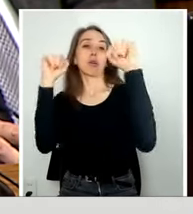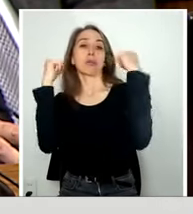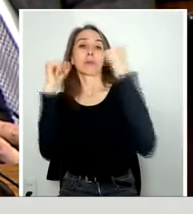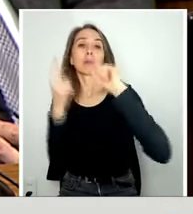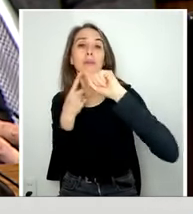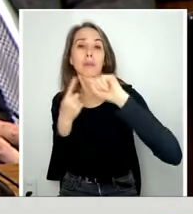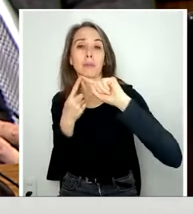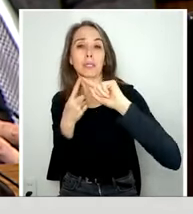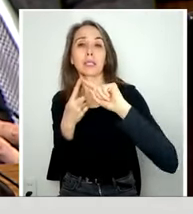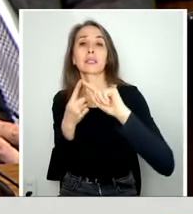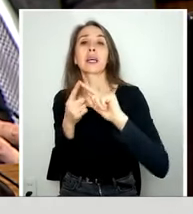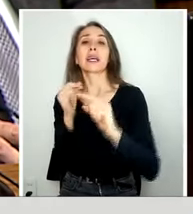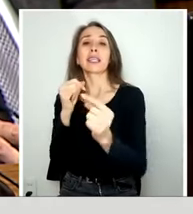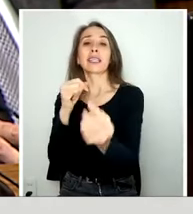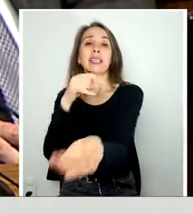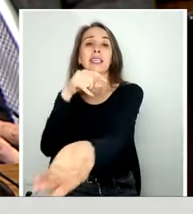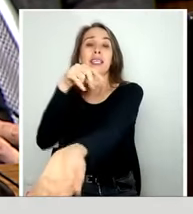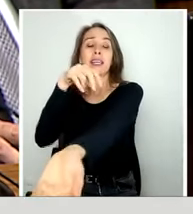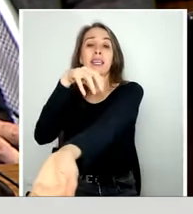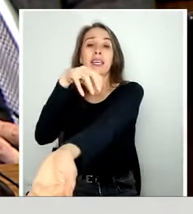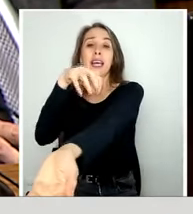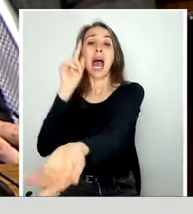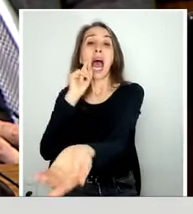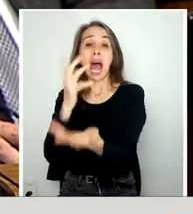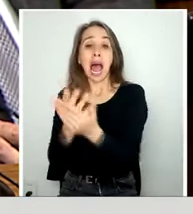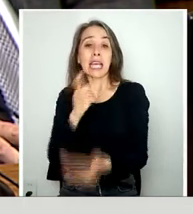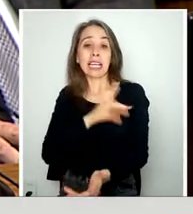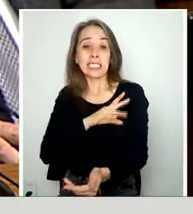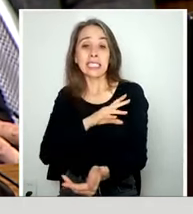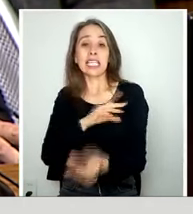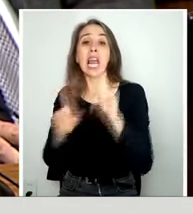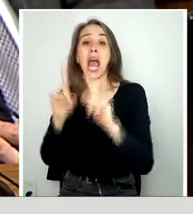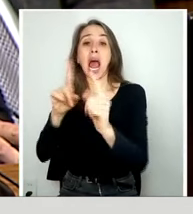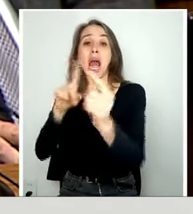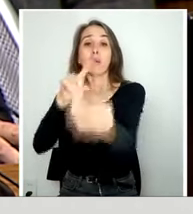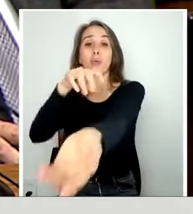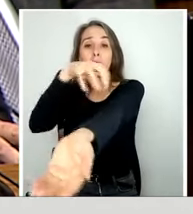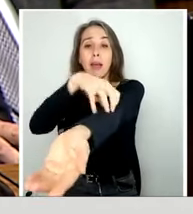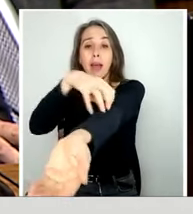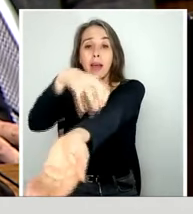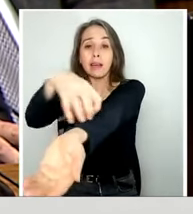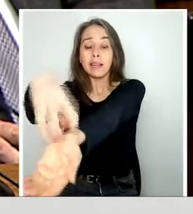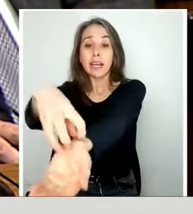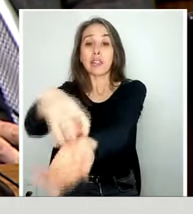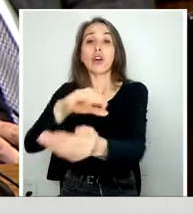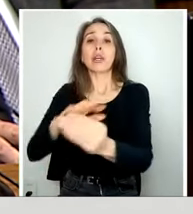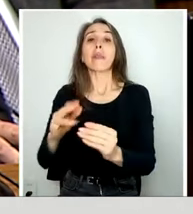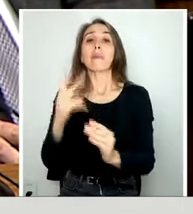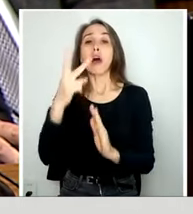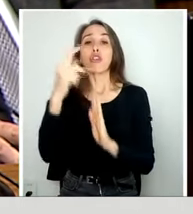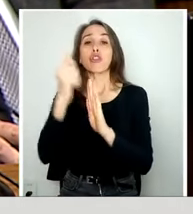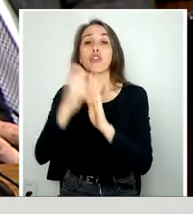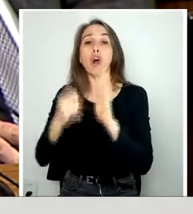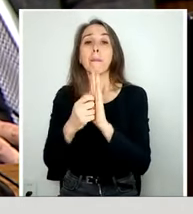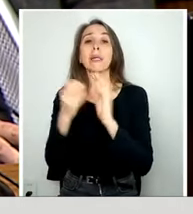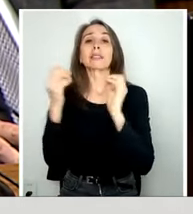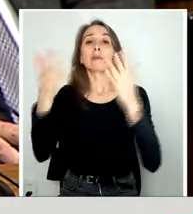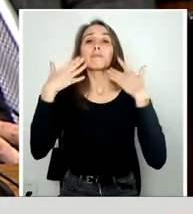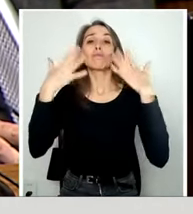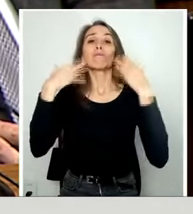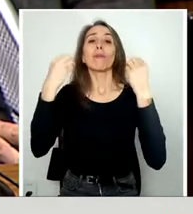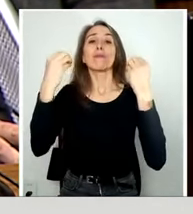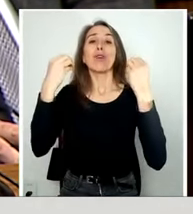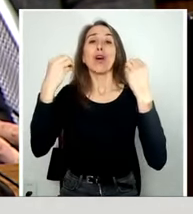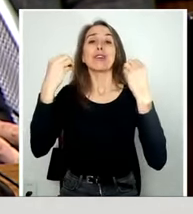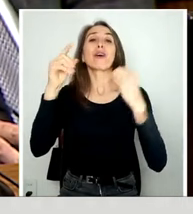dos meses al año con buenas condiciones climáticas para que los niños puedan hacer deporte al aire libre tenemos hoy día